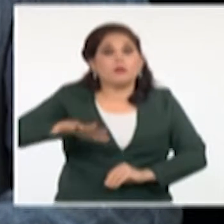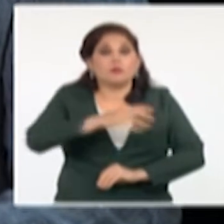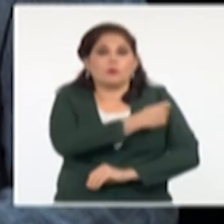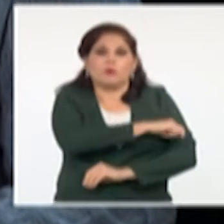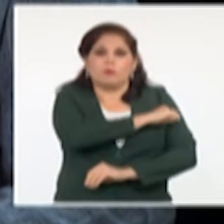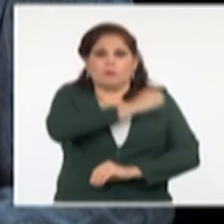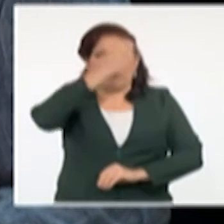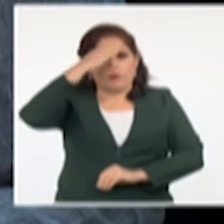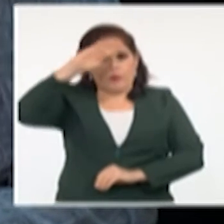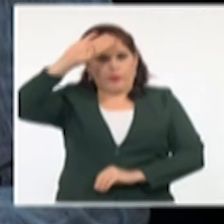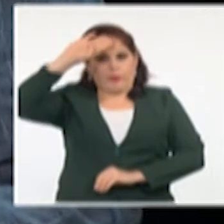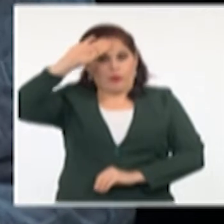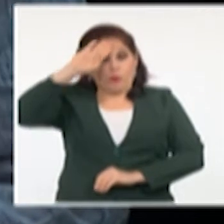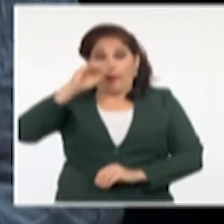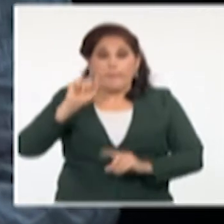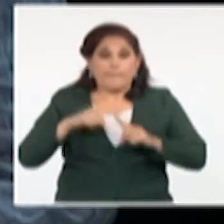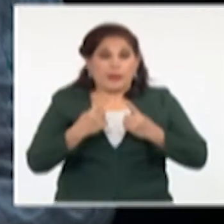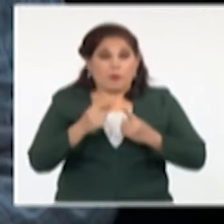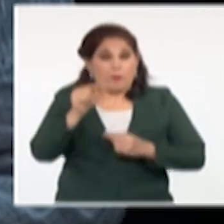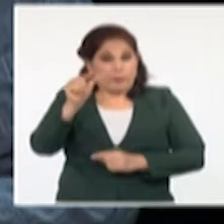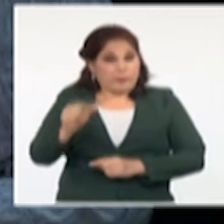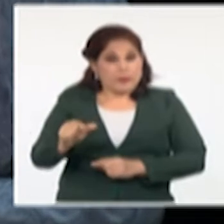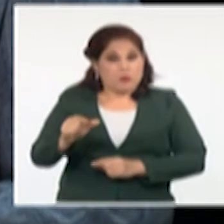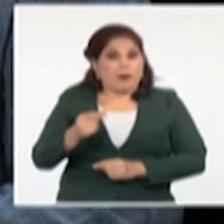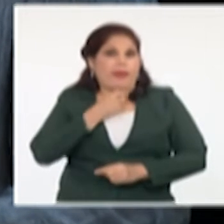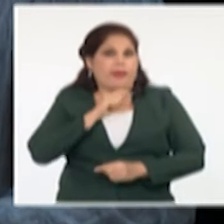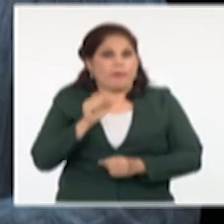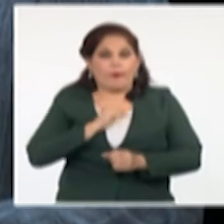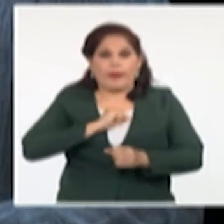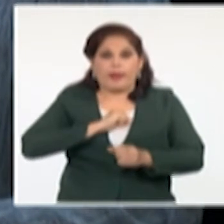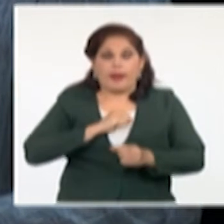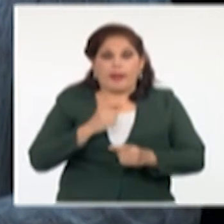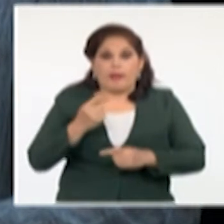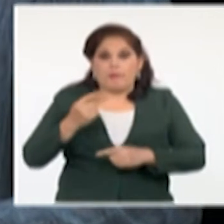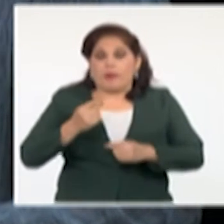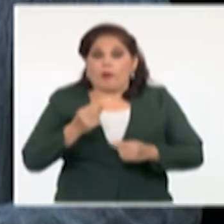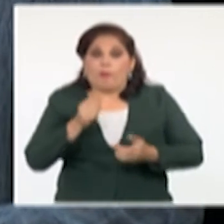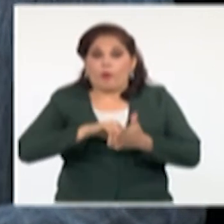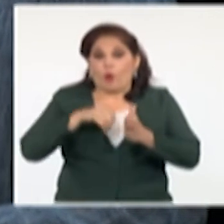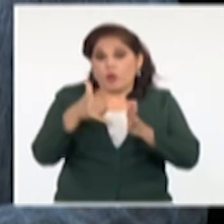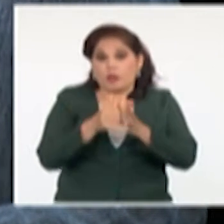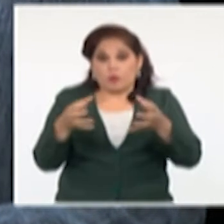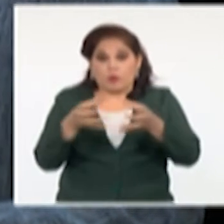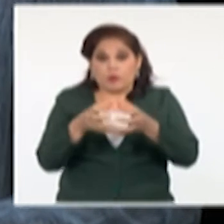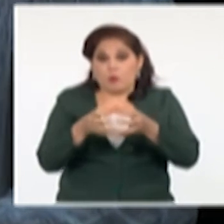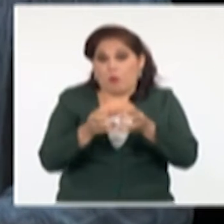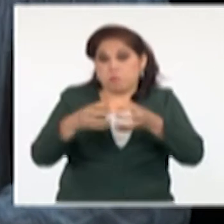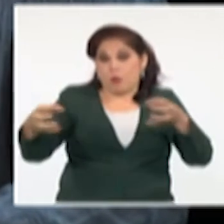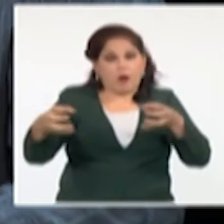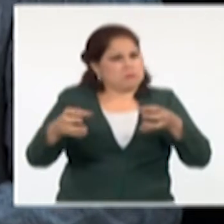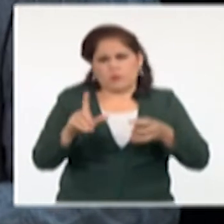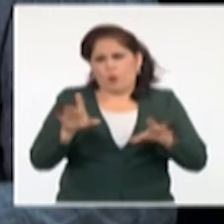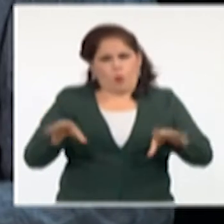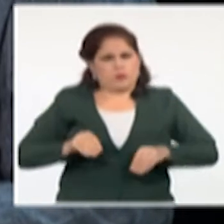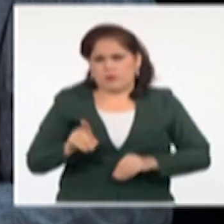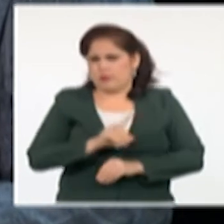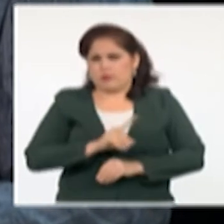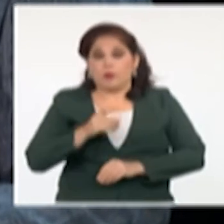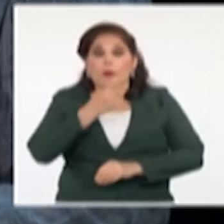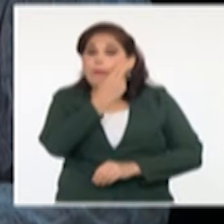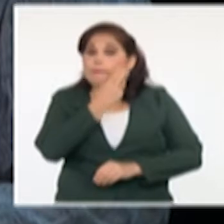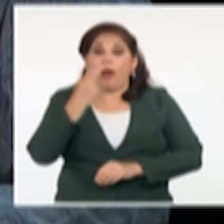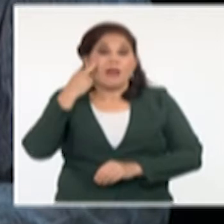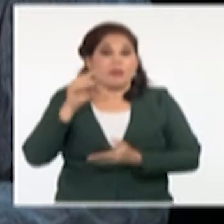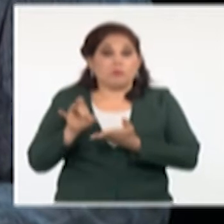todos, excepto para quienes pretenden destruir el proyecto colectivo. Así como Martí excluyó de la Cuba